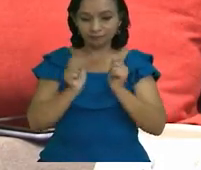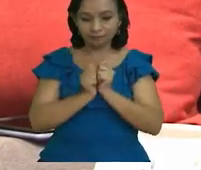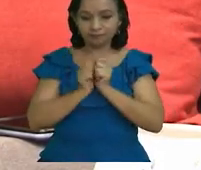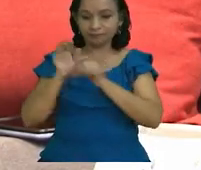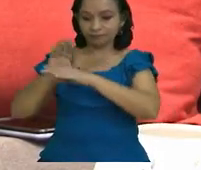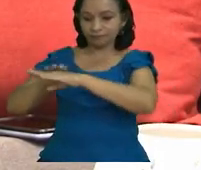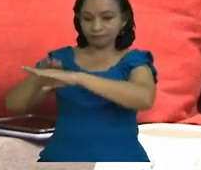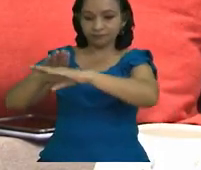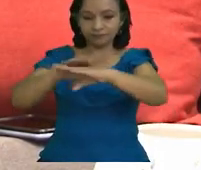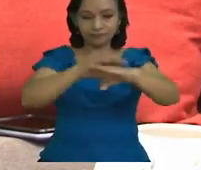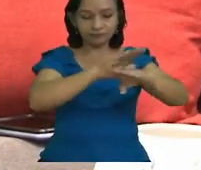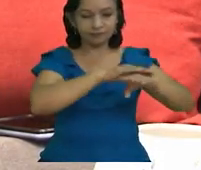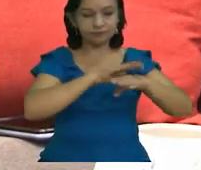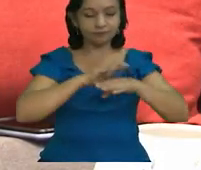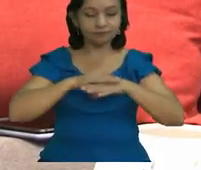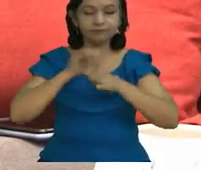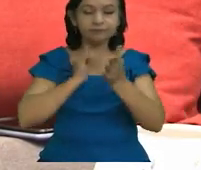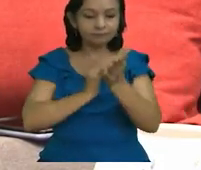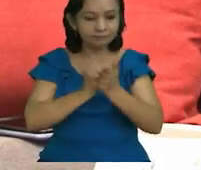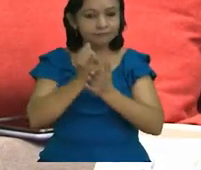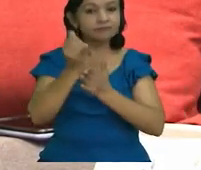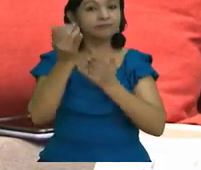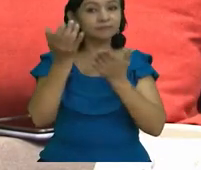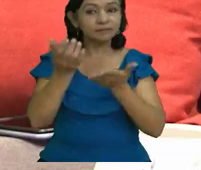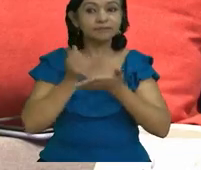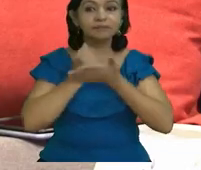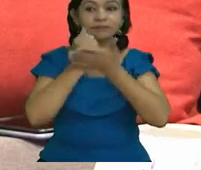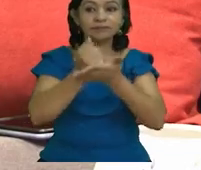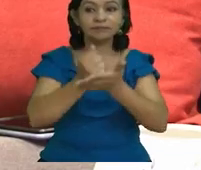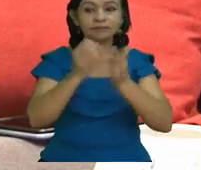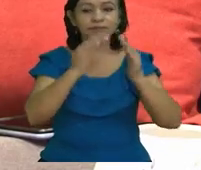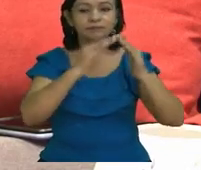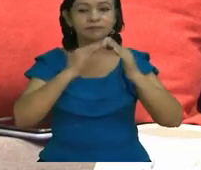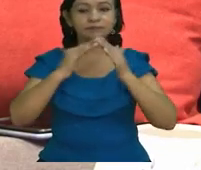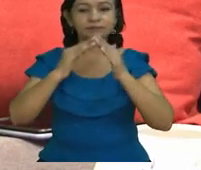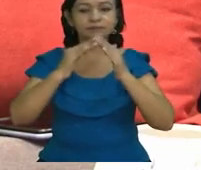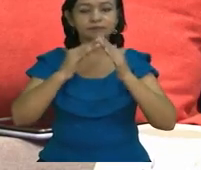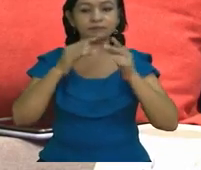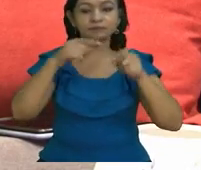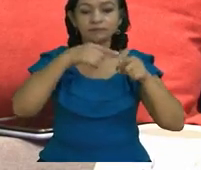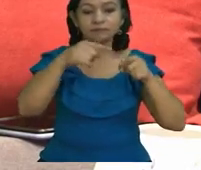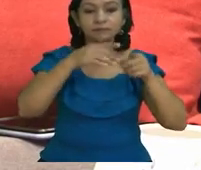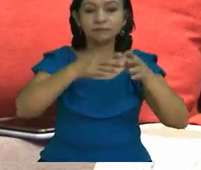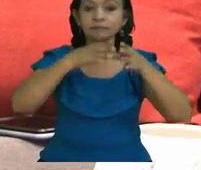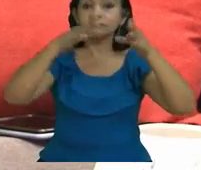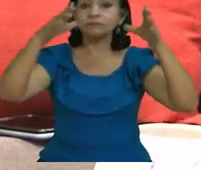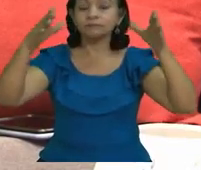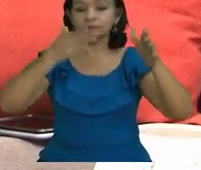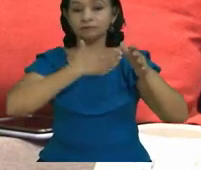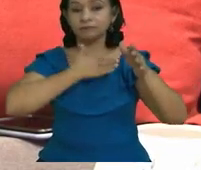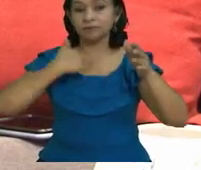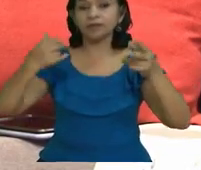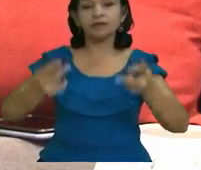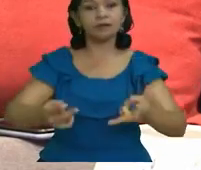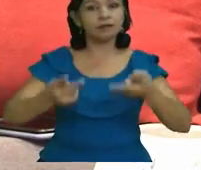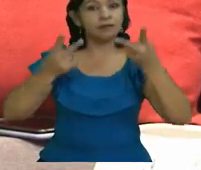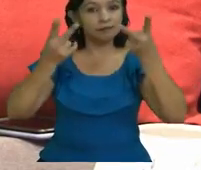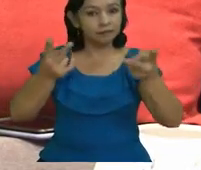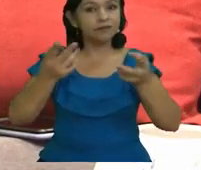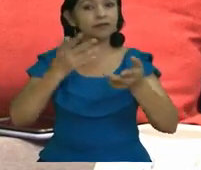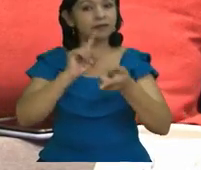a los productores en nuestros procesos de investigación, ha ayudado a que las comunidades enteras mejoren su condición de vida. ¿Por qué razón?